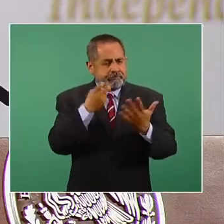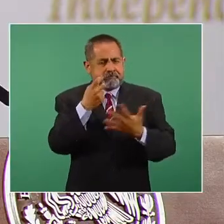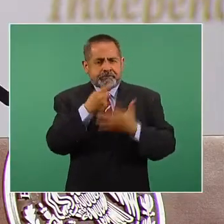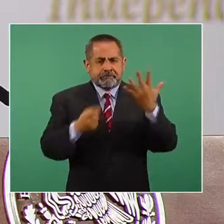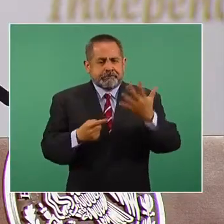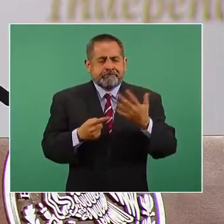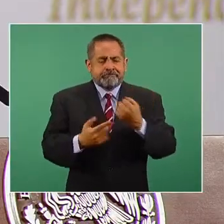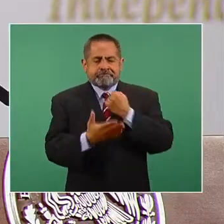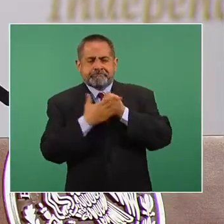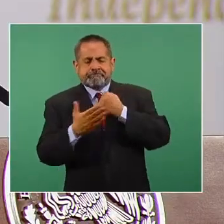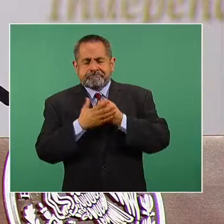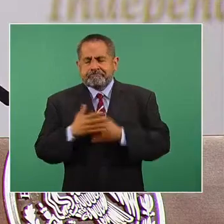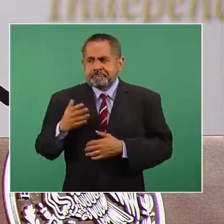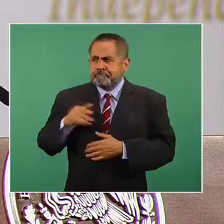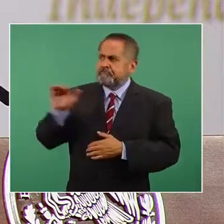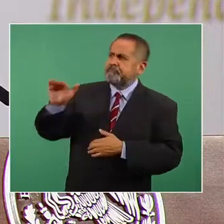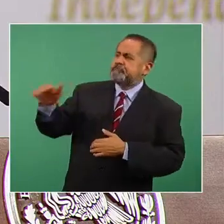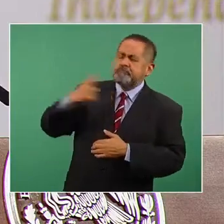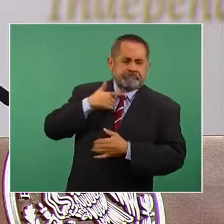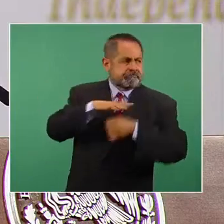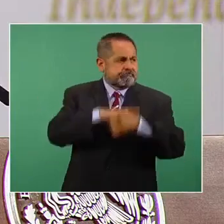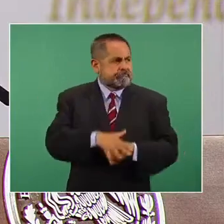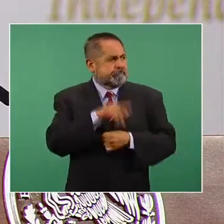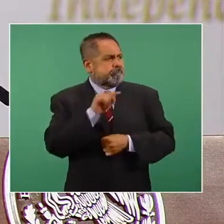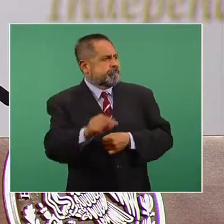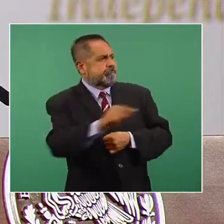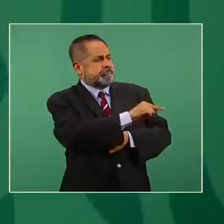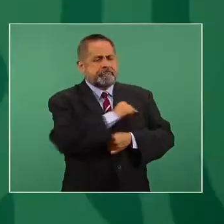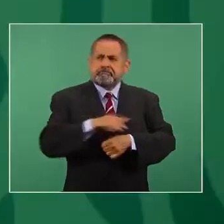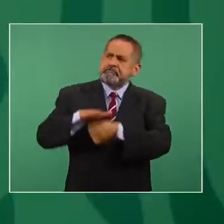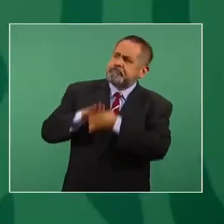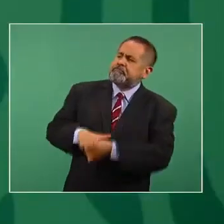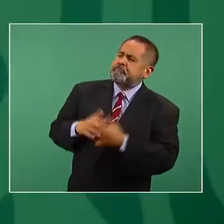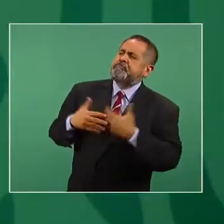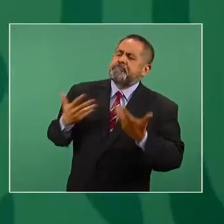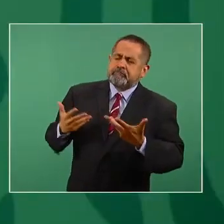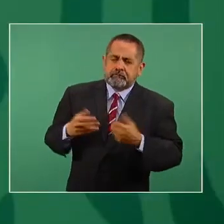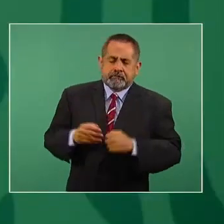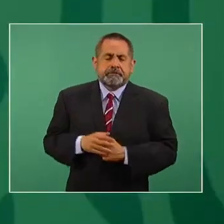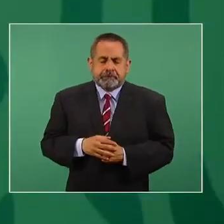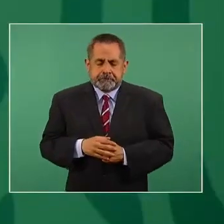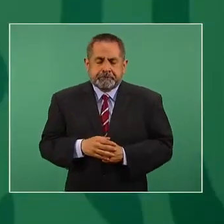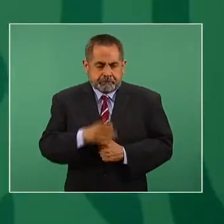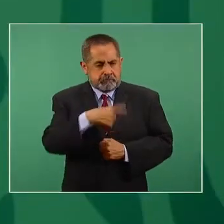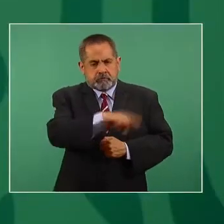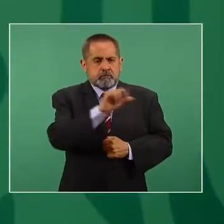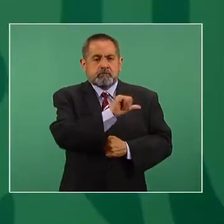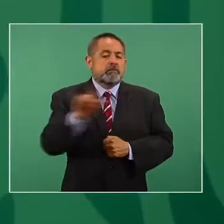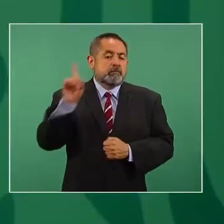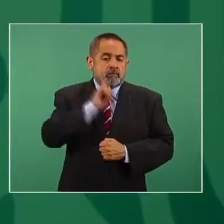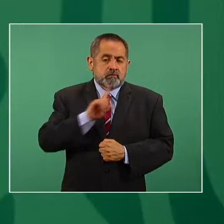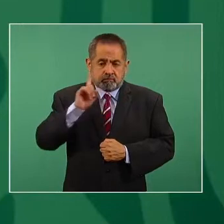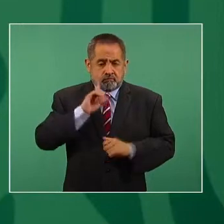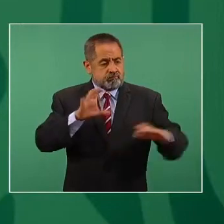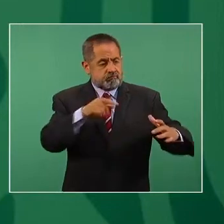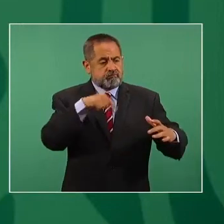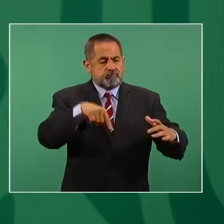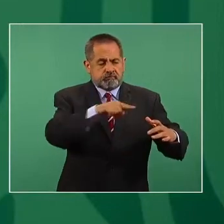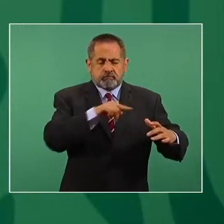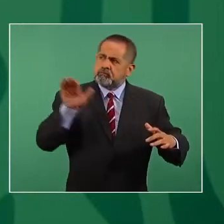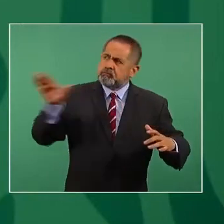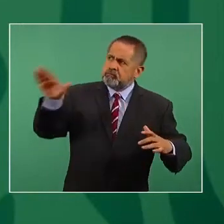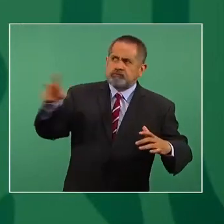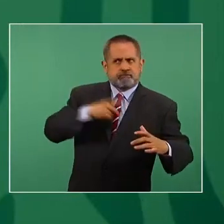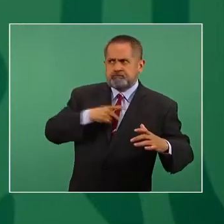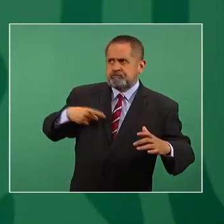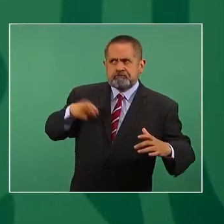opresión a las que se enfrentan en los ámbitos de sus vidas. Son ellas las mujeres, las que señalan hacia dónde